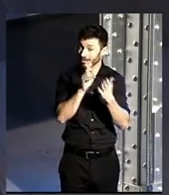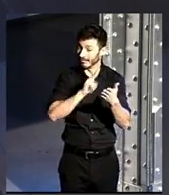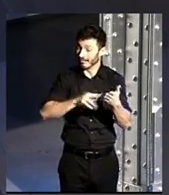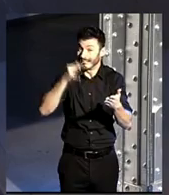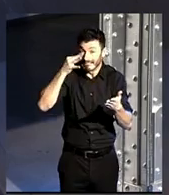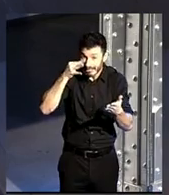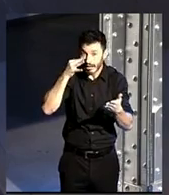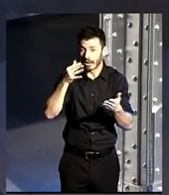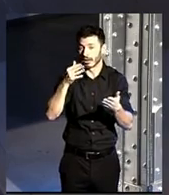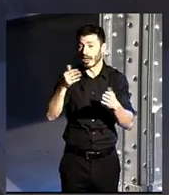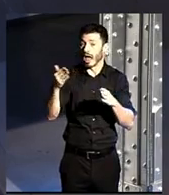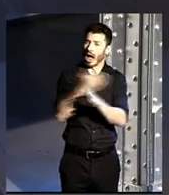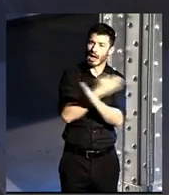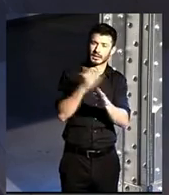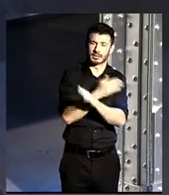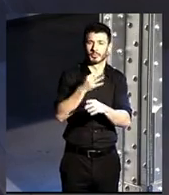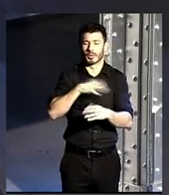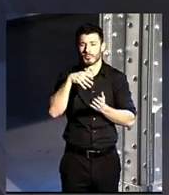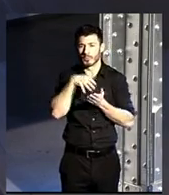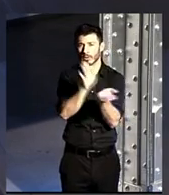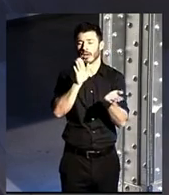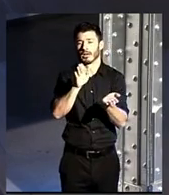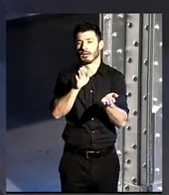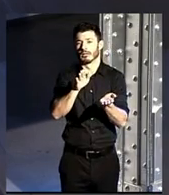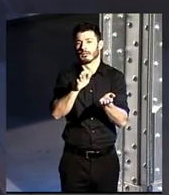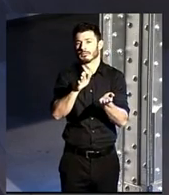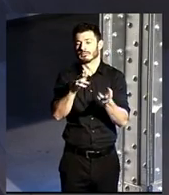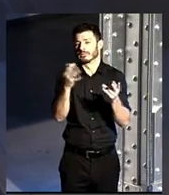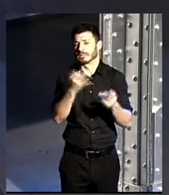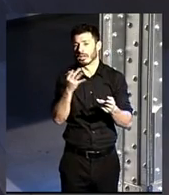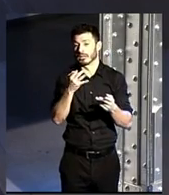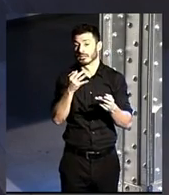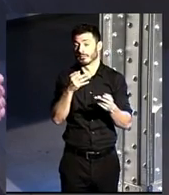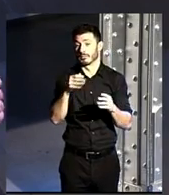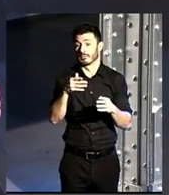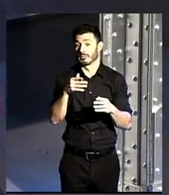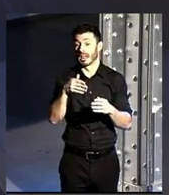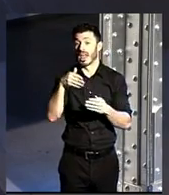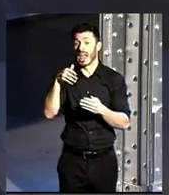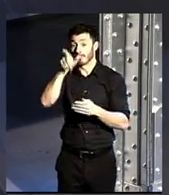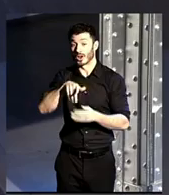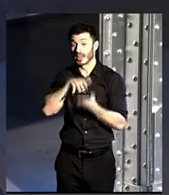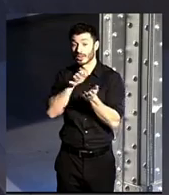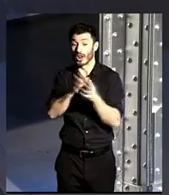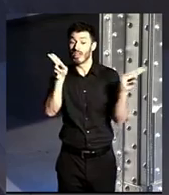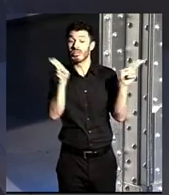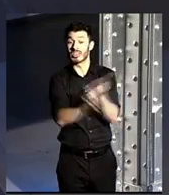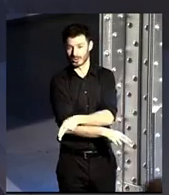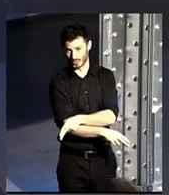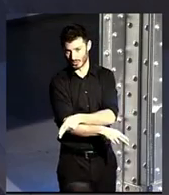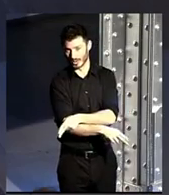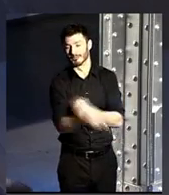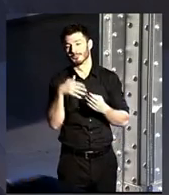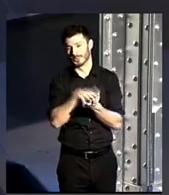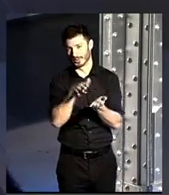era lo que había pasado después de la censura del editor. Yeah, in fact, we tend to